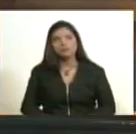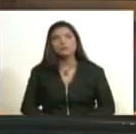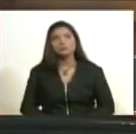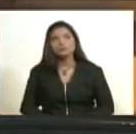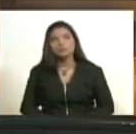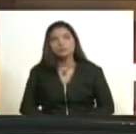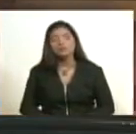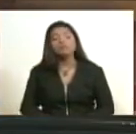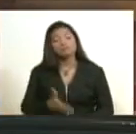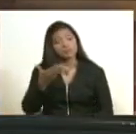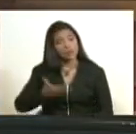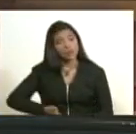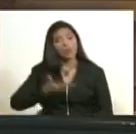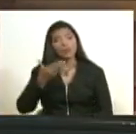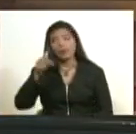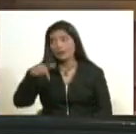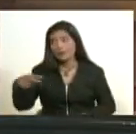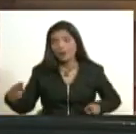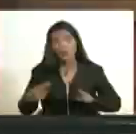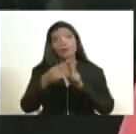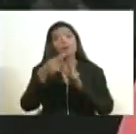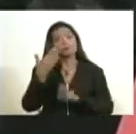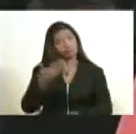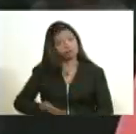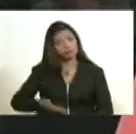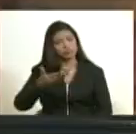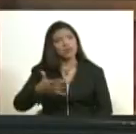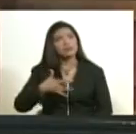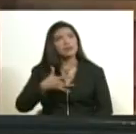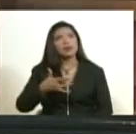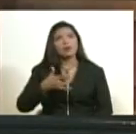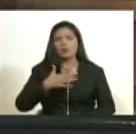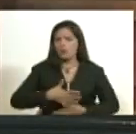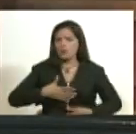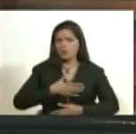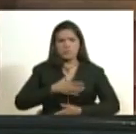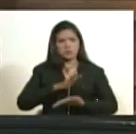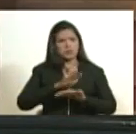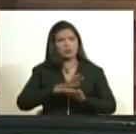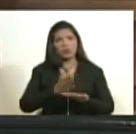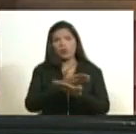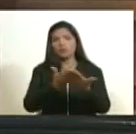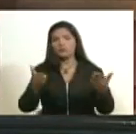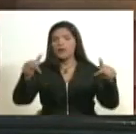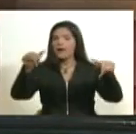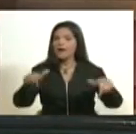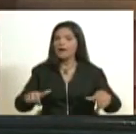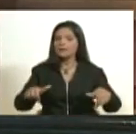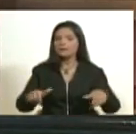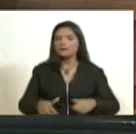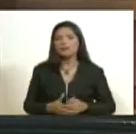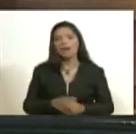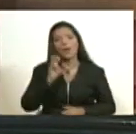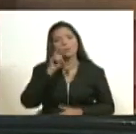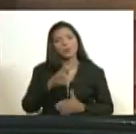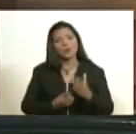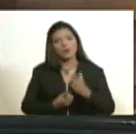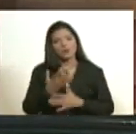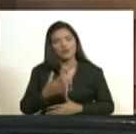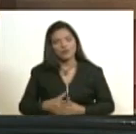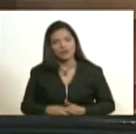Muy importante este encuentro. Siéntanse ustedes en su casa, acá en el Palacio Presidencial de Miraflores.